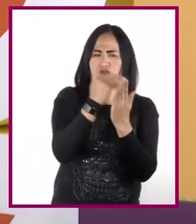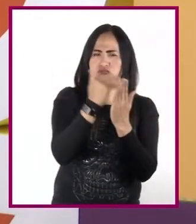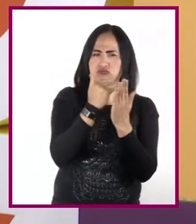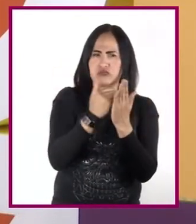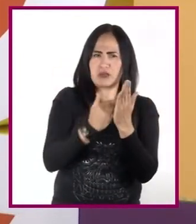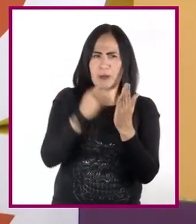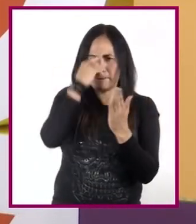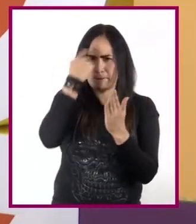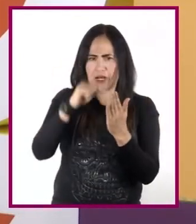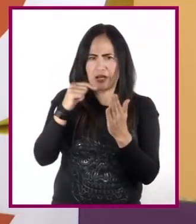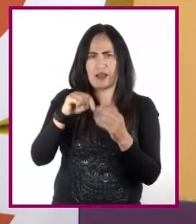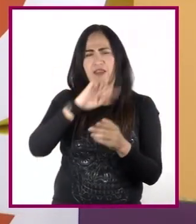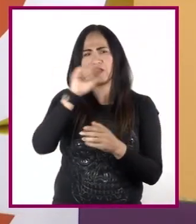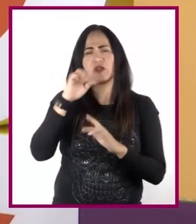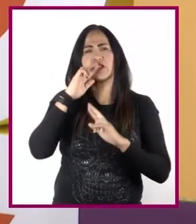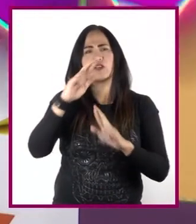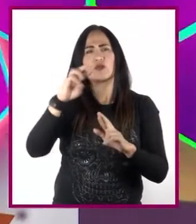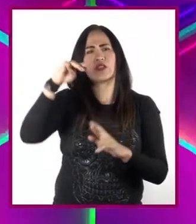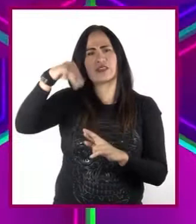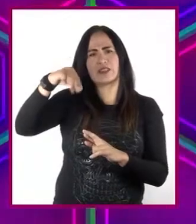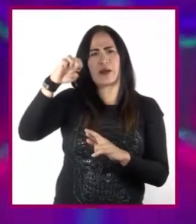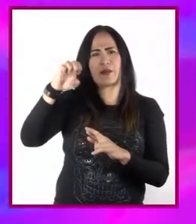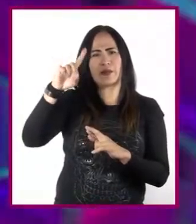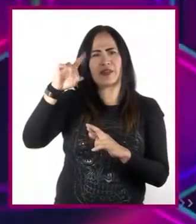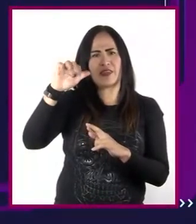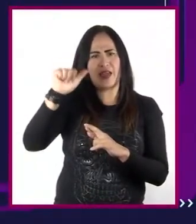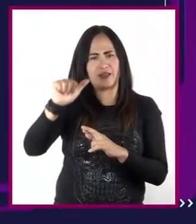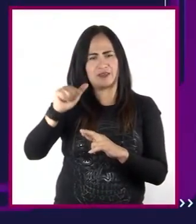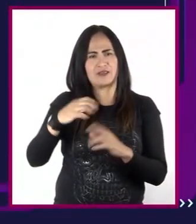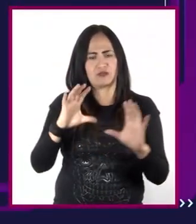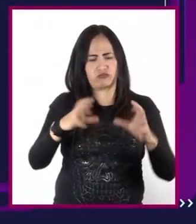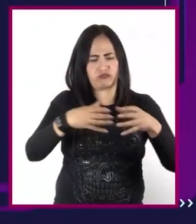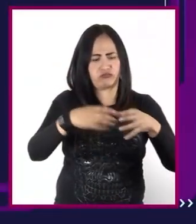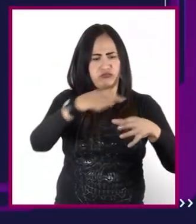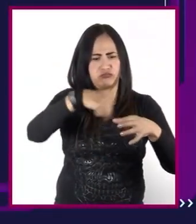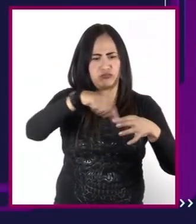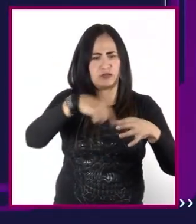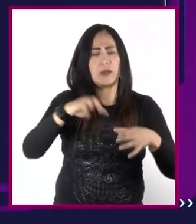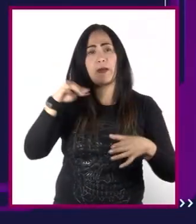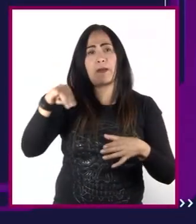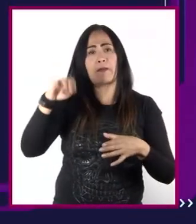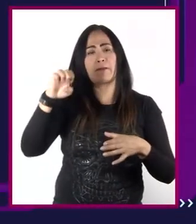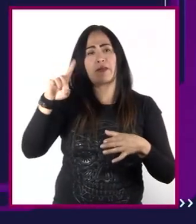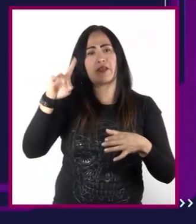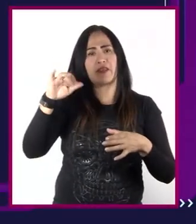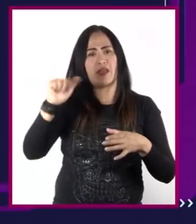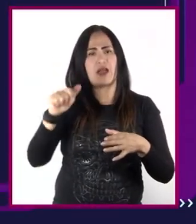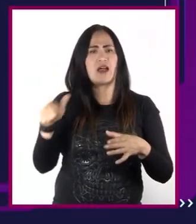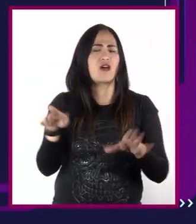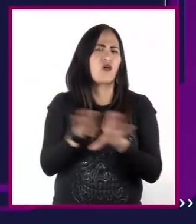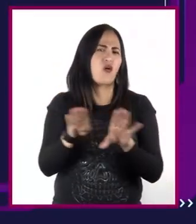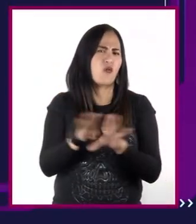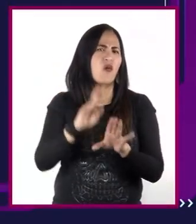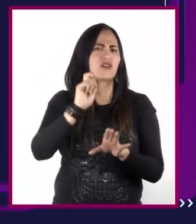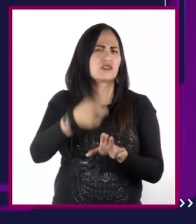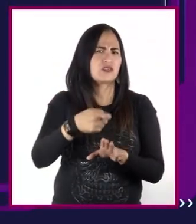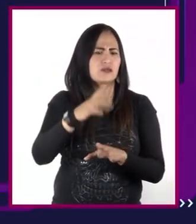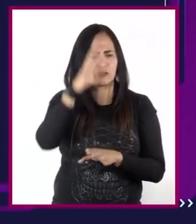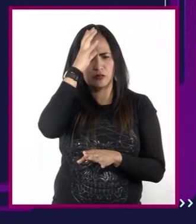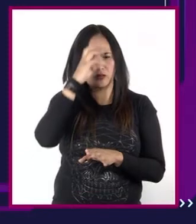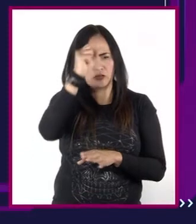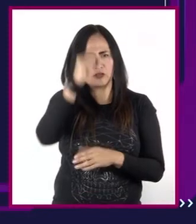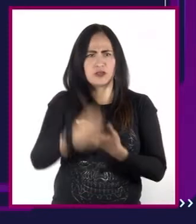para obtener la media aritmética en un conjunto de datos. La media aritmética se puede interpretar en algunos casos como en un